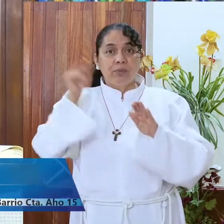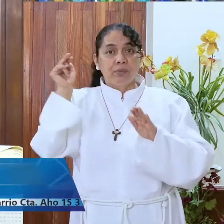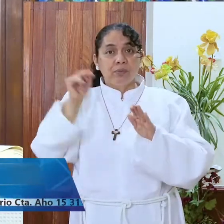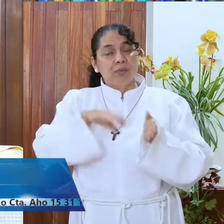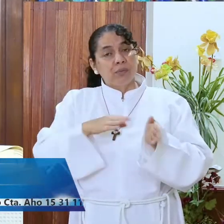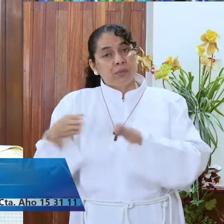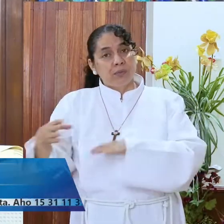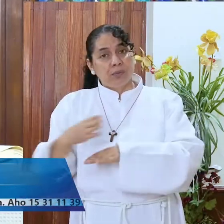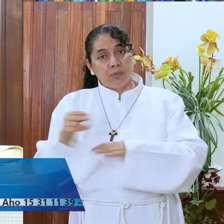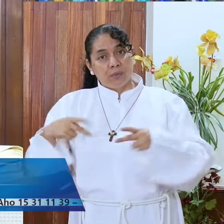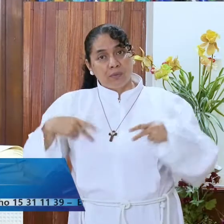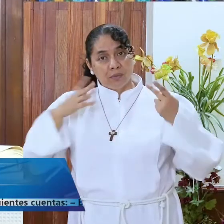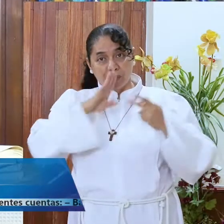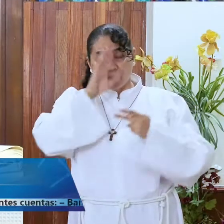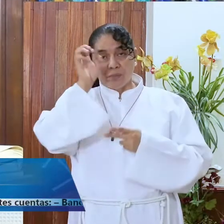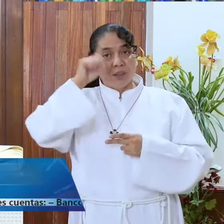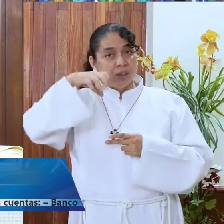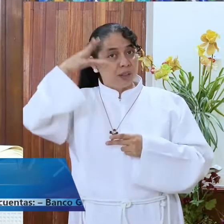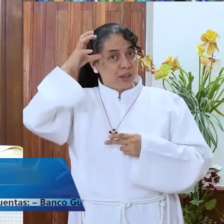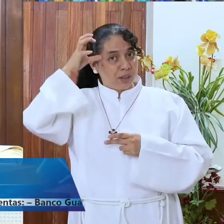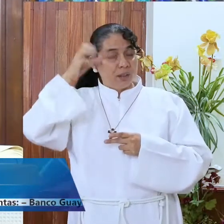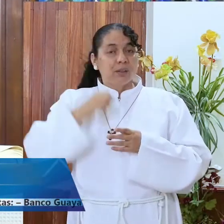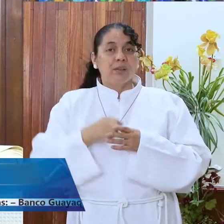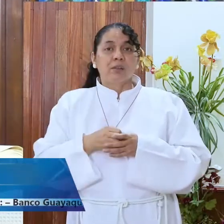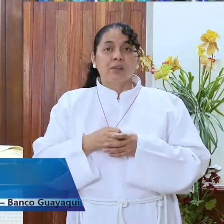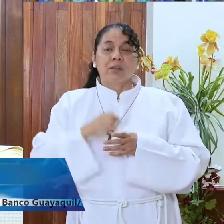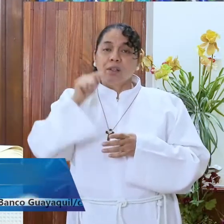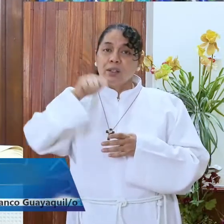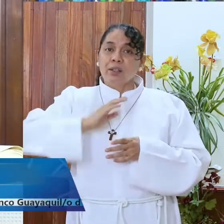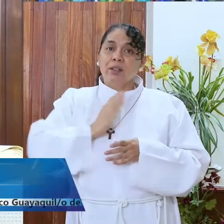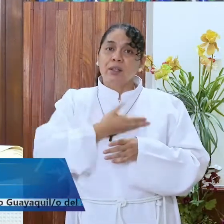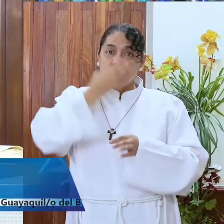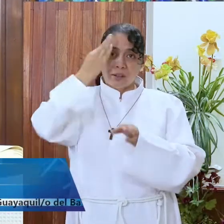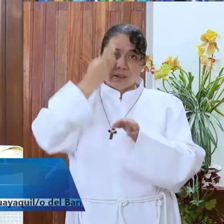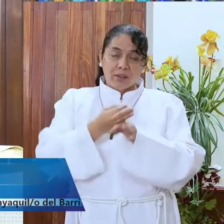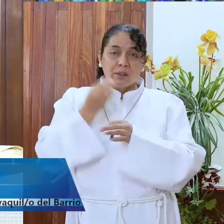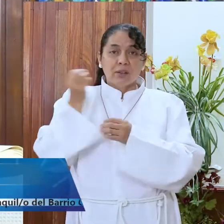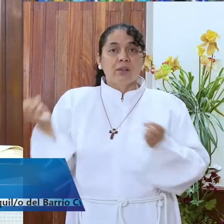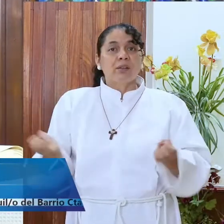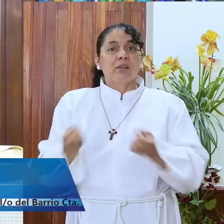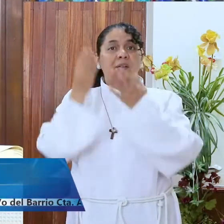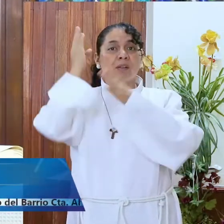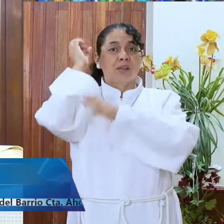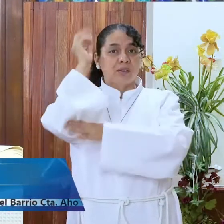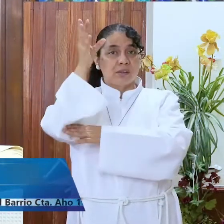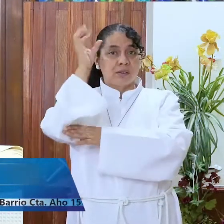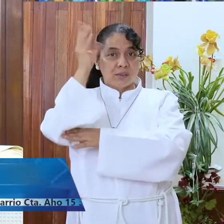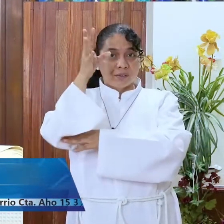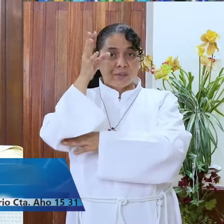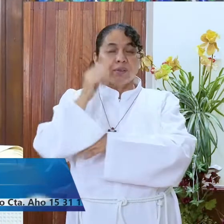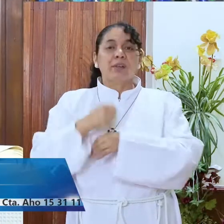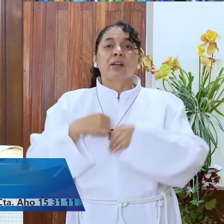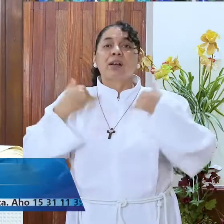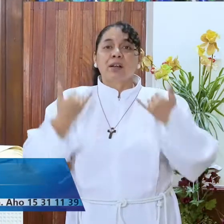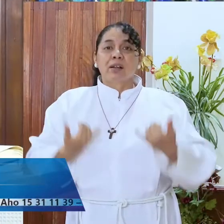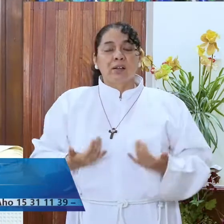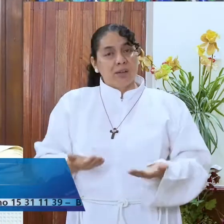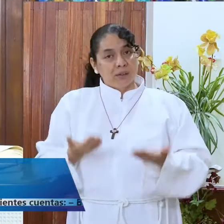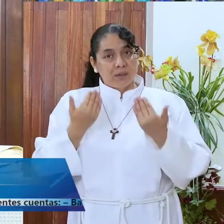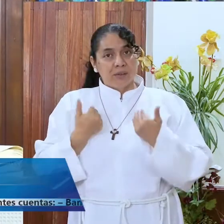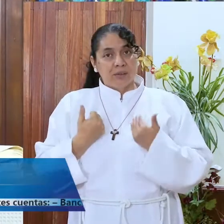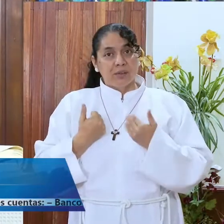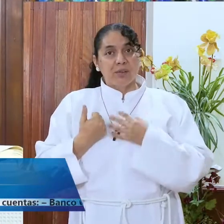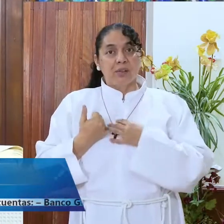resurrección de los muertos y en la vida eterna esta es nuestra fe que no deberíamos de profesar y ahora vamos a orar